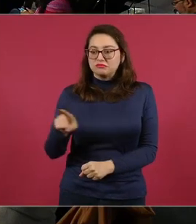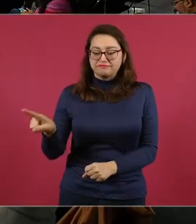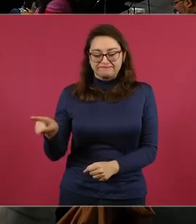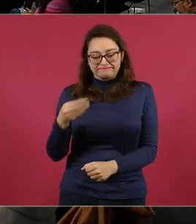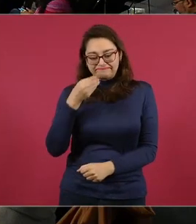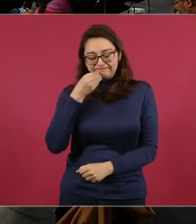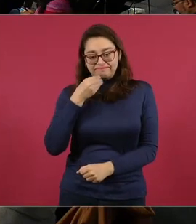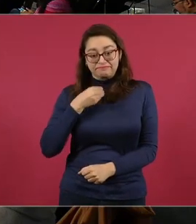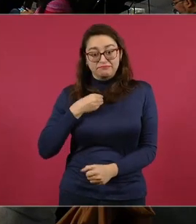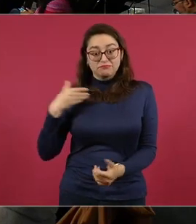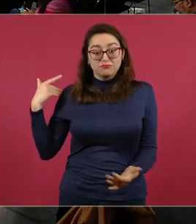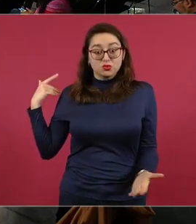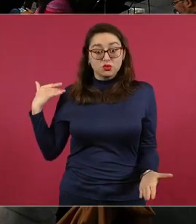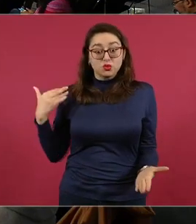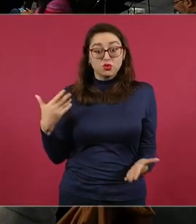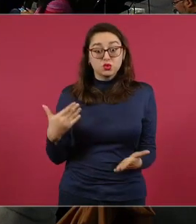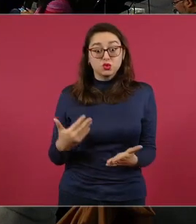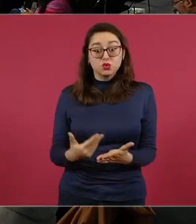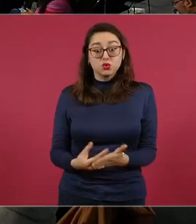Ahora,